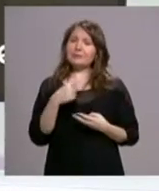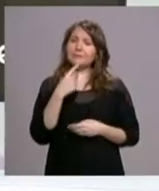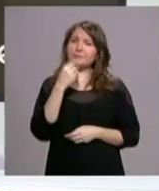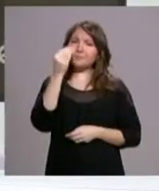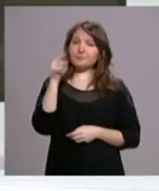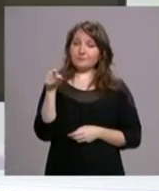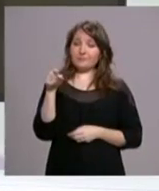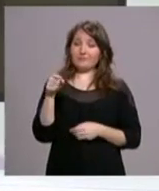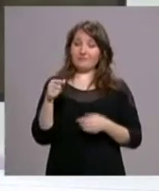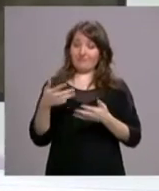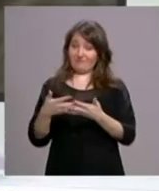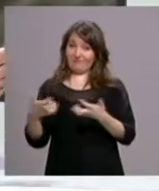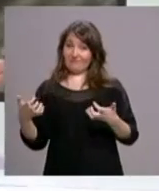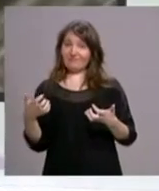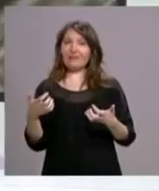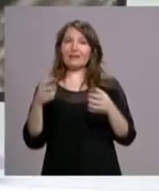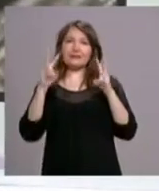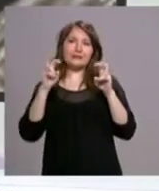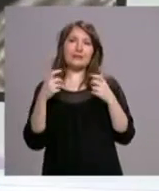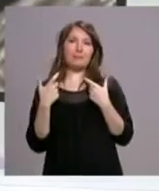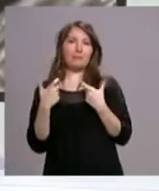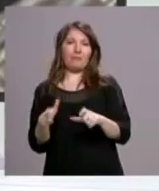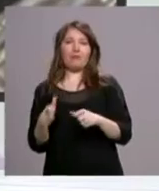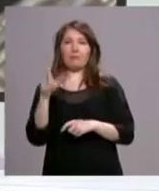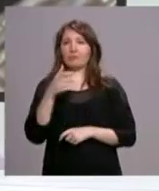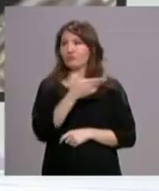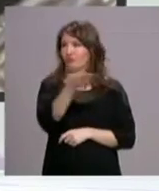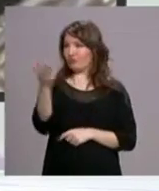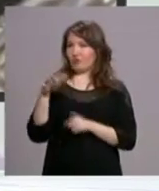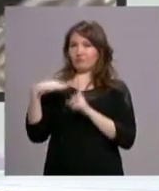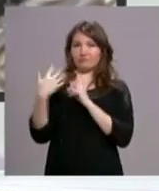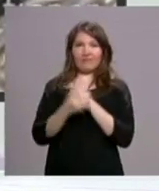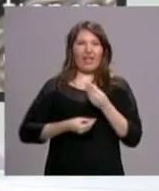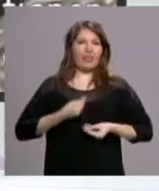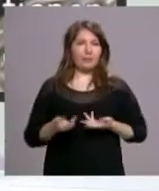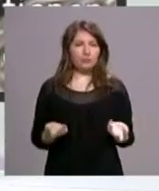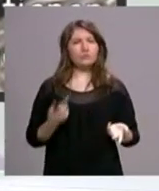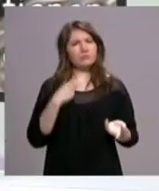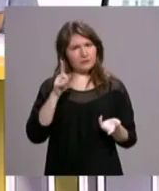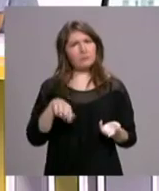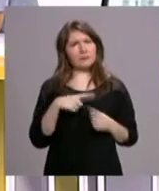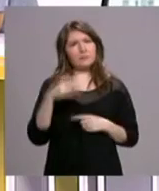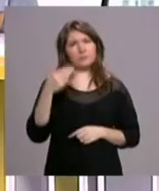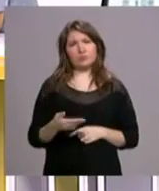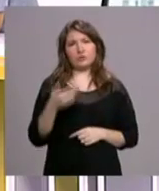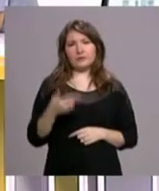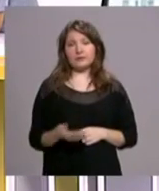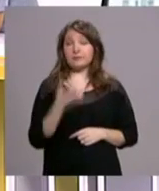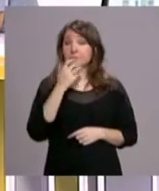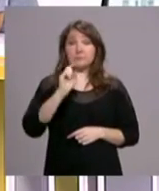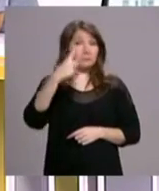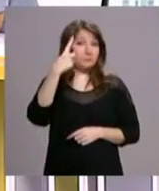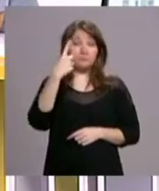en esa pregunta, de qué podemos hacer con los que nos rodean. Pues yo creo que podemos hacer también cosas importantes. En primer